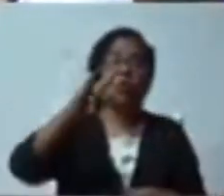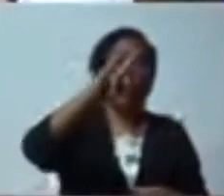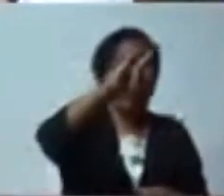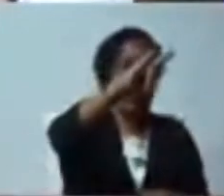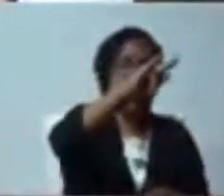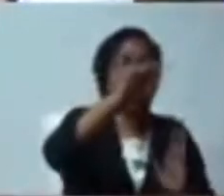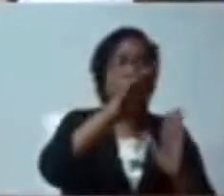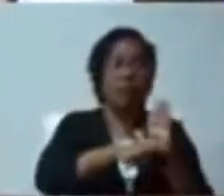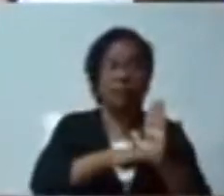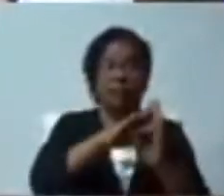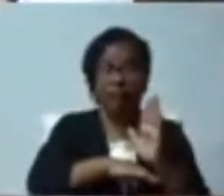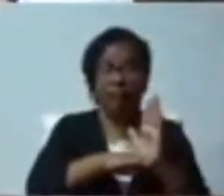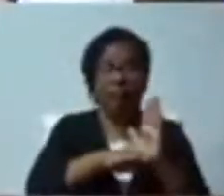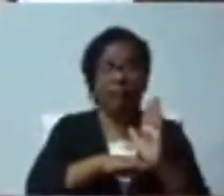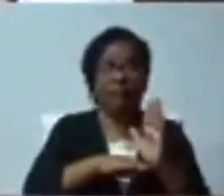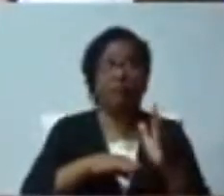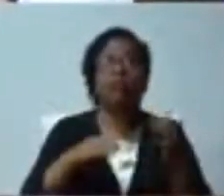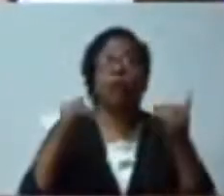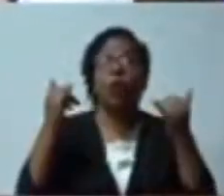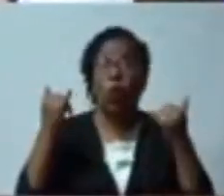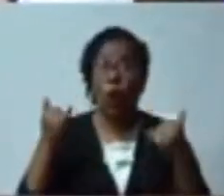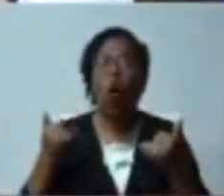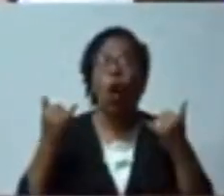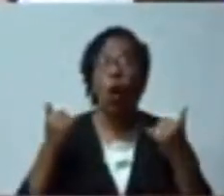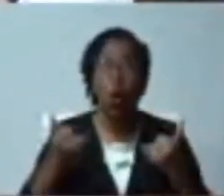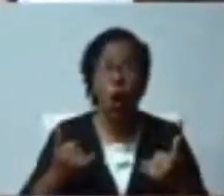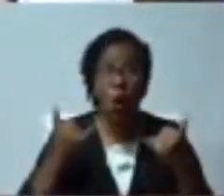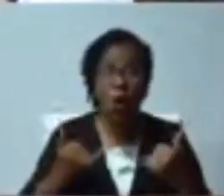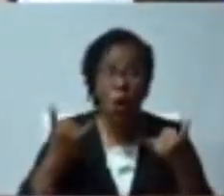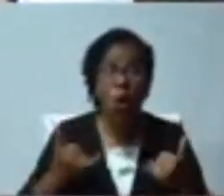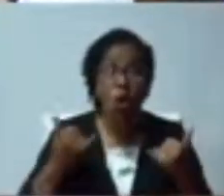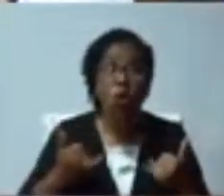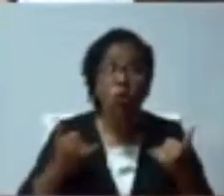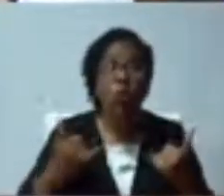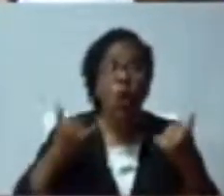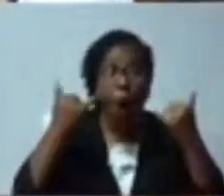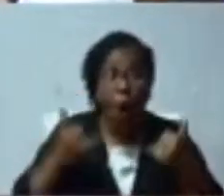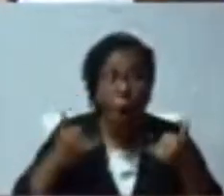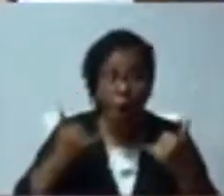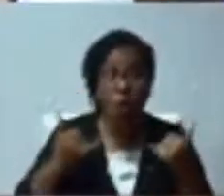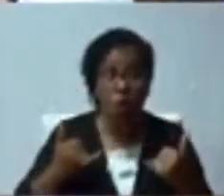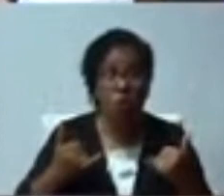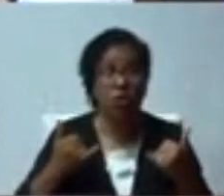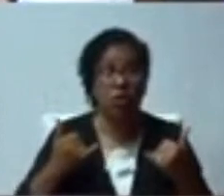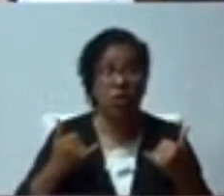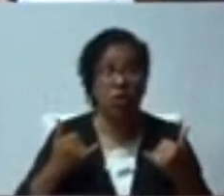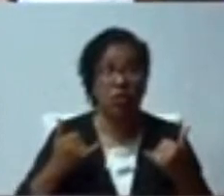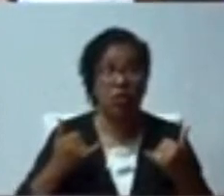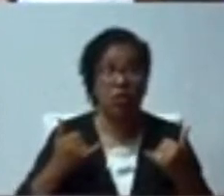Hoy mismo, no quiero, atención, hoy mismo, no otro día,